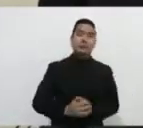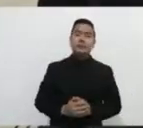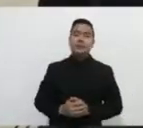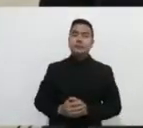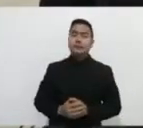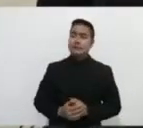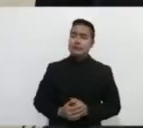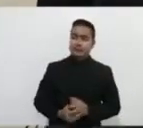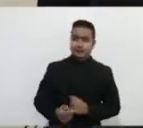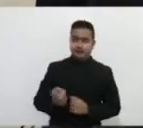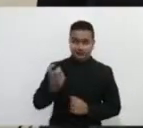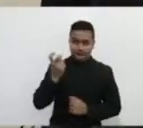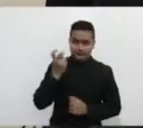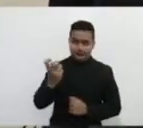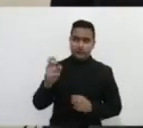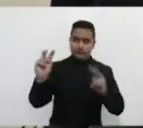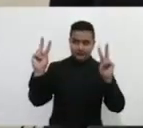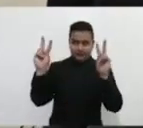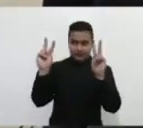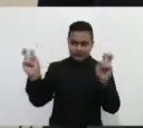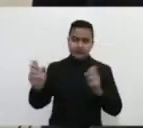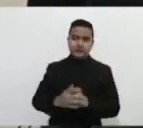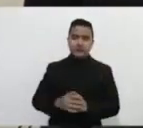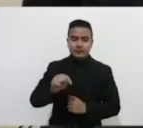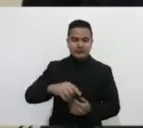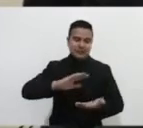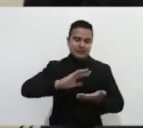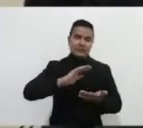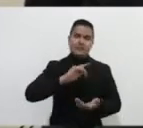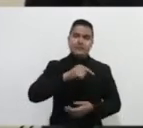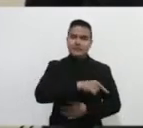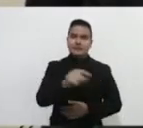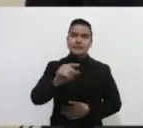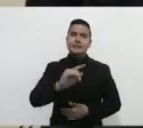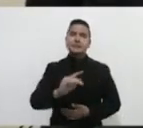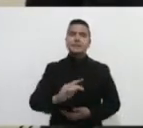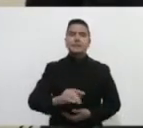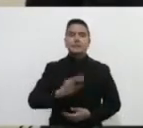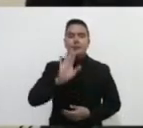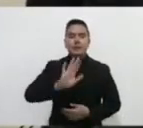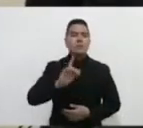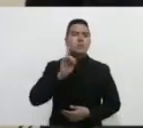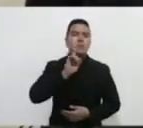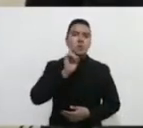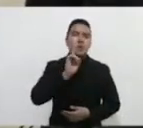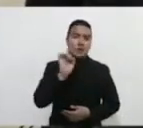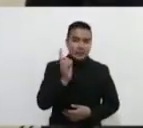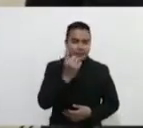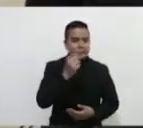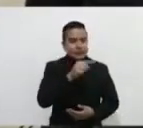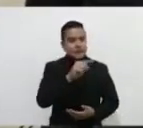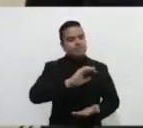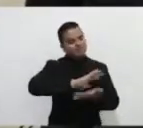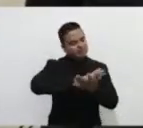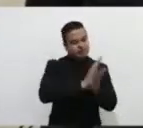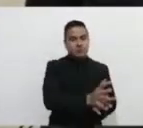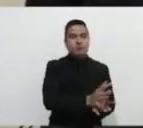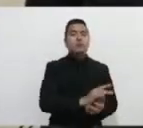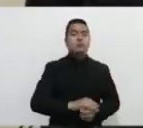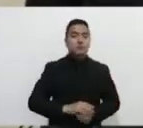Entonces, y entonces esto es lo importante de esta violencia política por razón de género, que así se ha